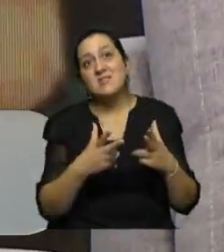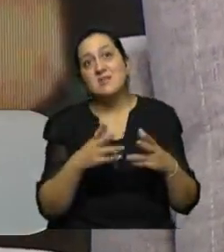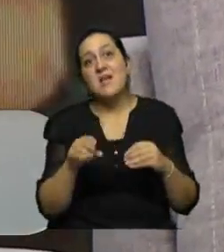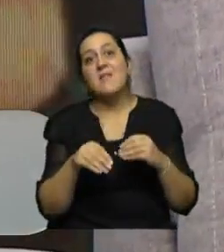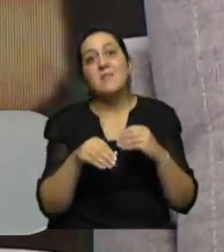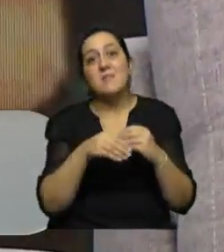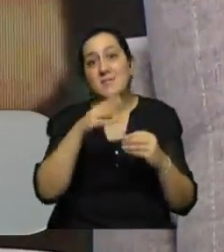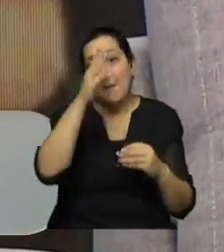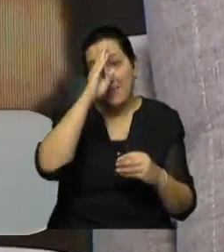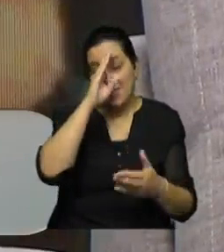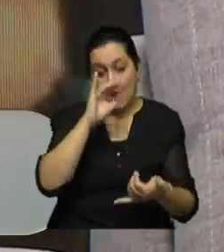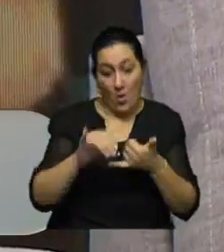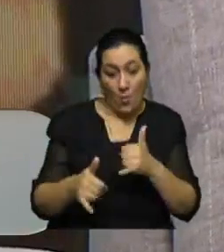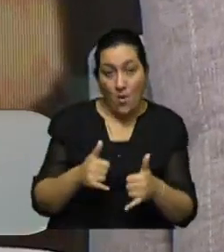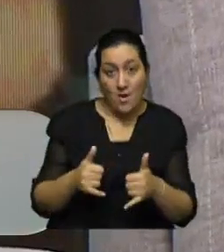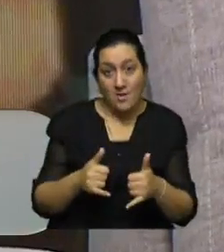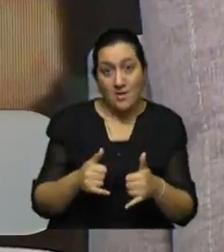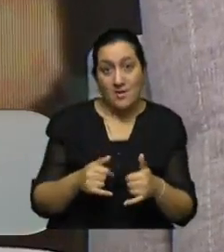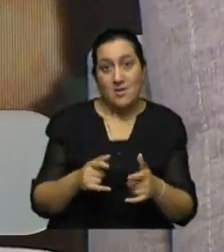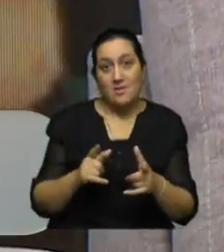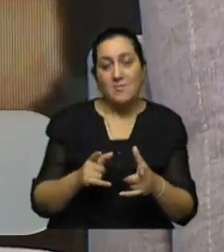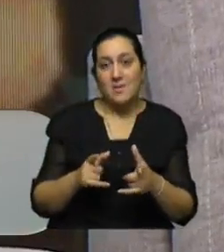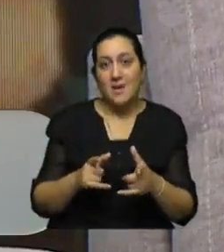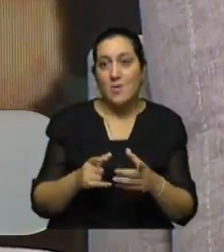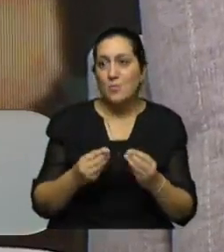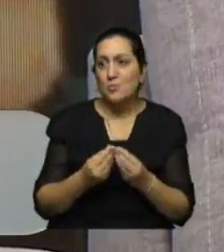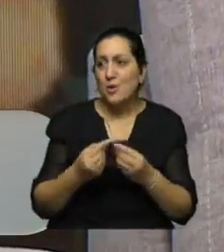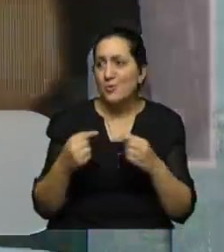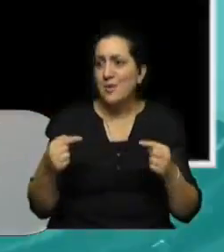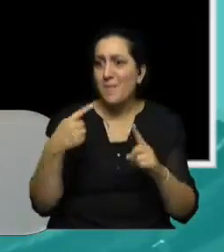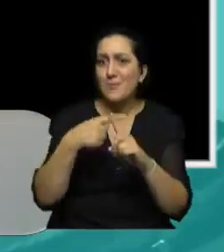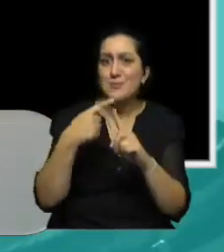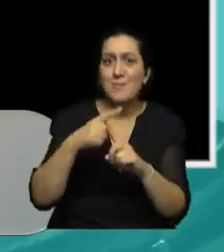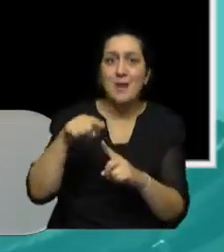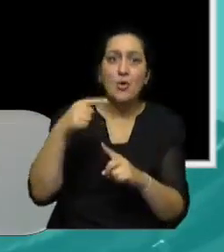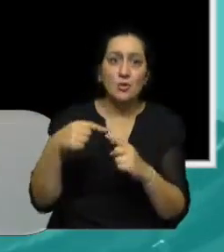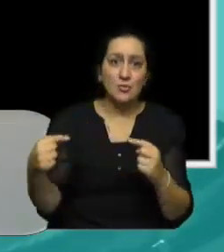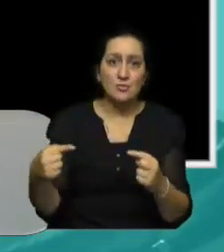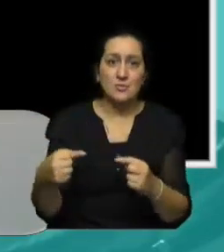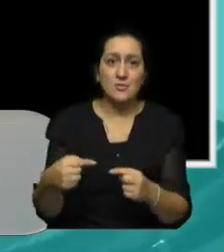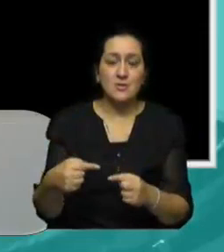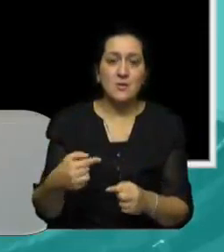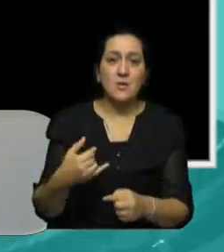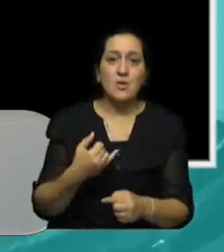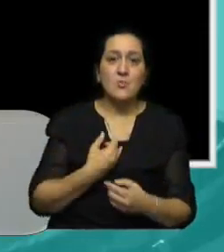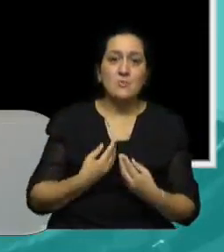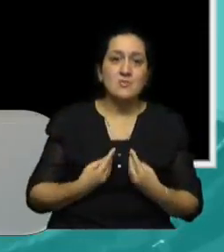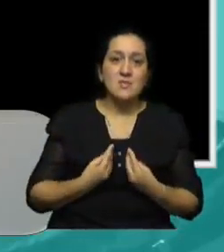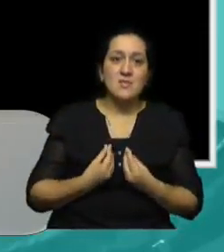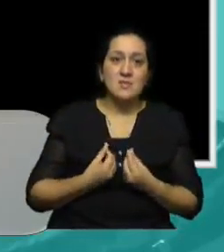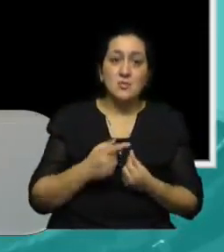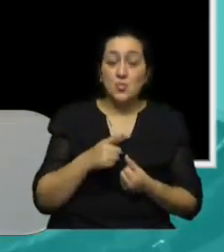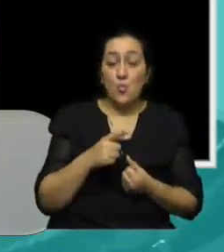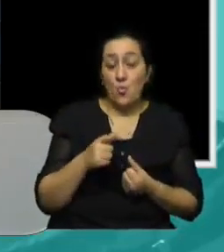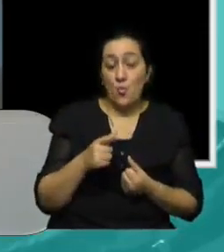de aprender a jugar, como muchas connotaciones positivas para otras cosas. ¿Dónde sentís que, además de tu